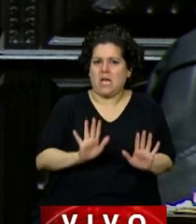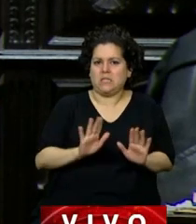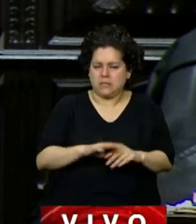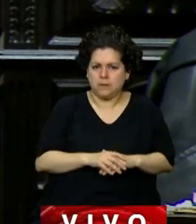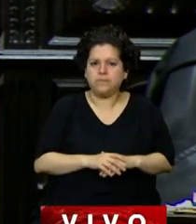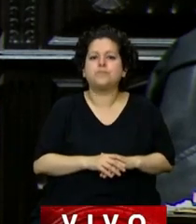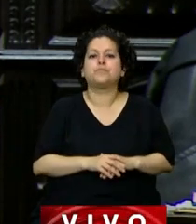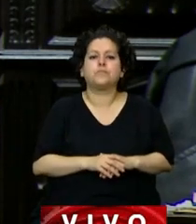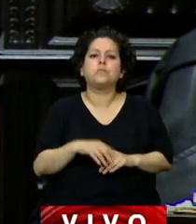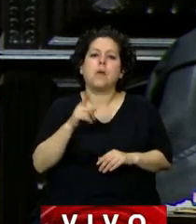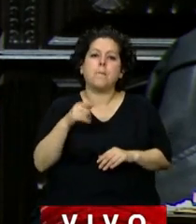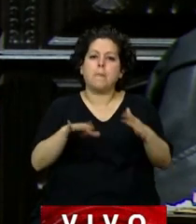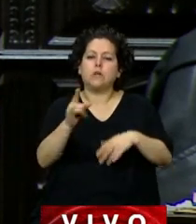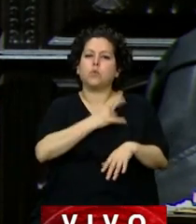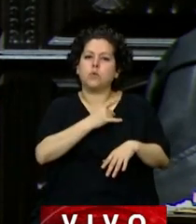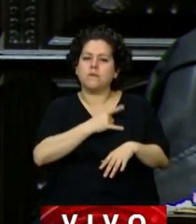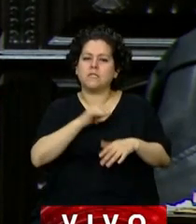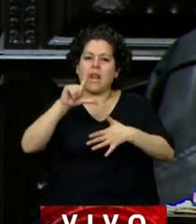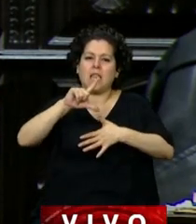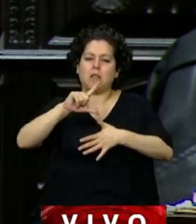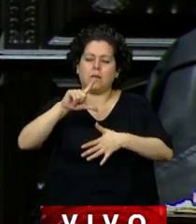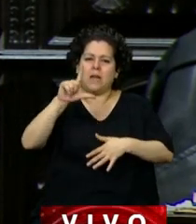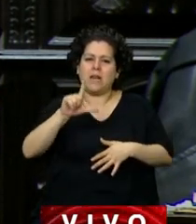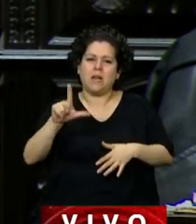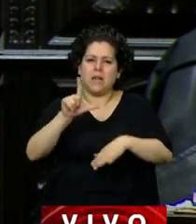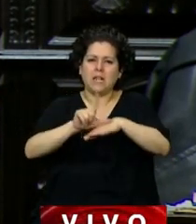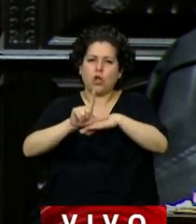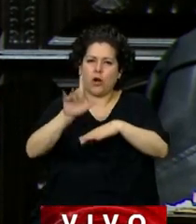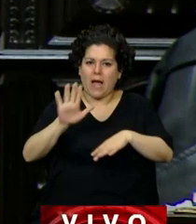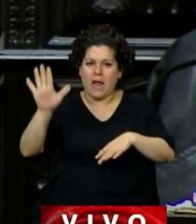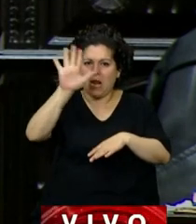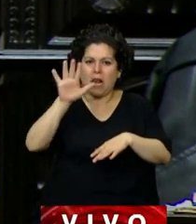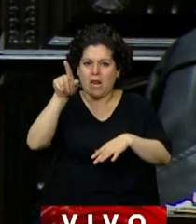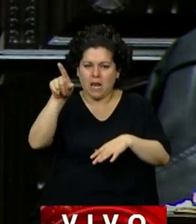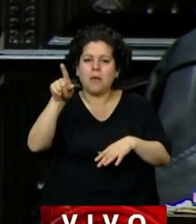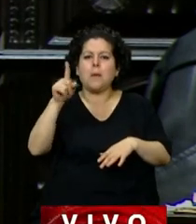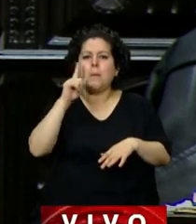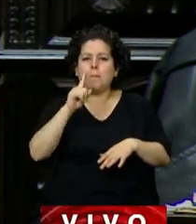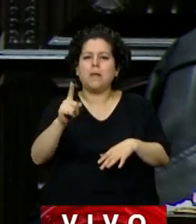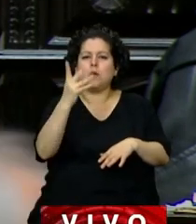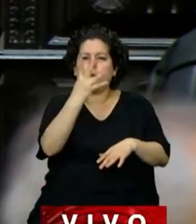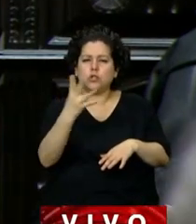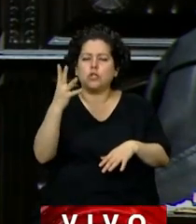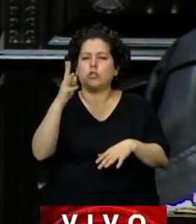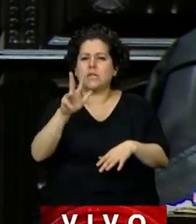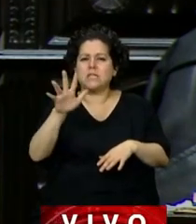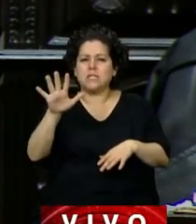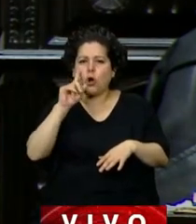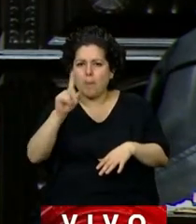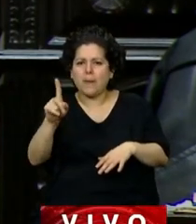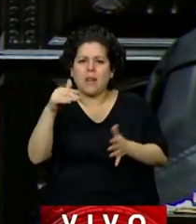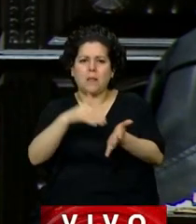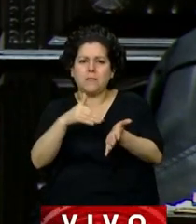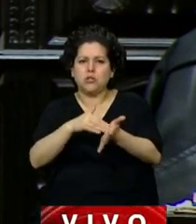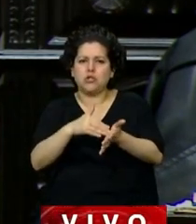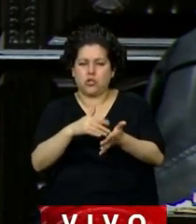se concentra en la Universidad Nacional del Litoral, en donde hay un ajuste de 1.435.000 millones,